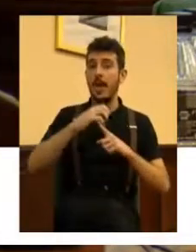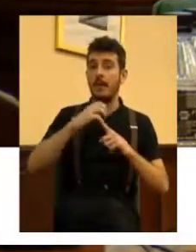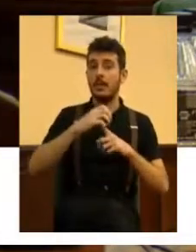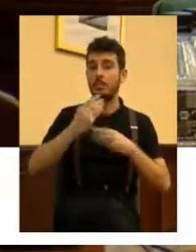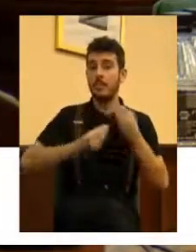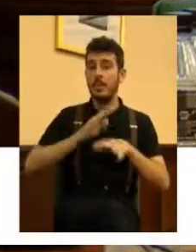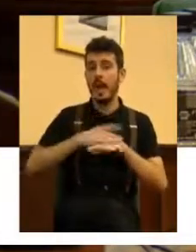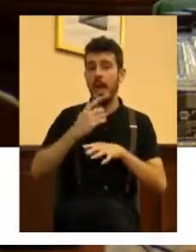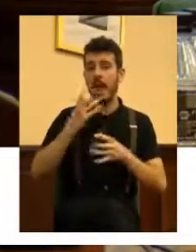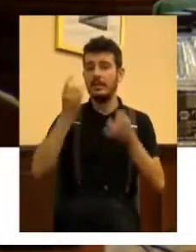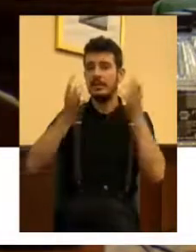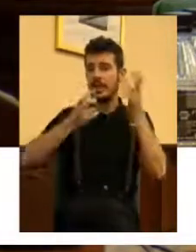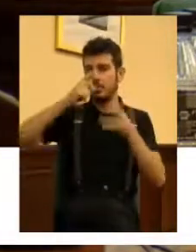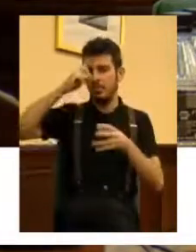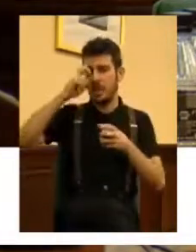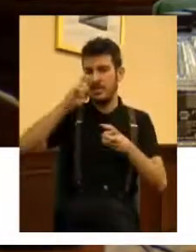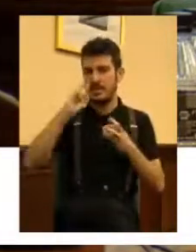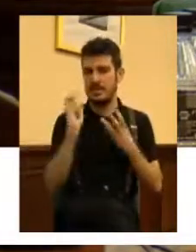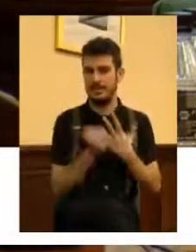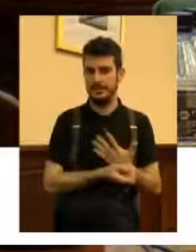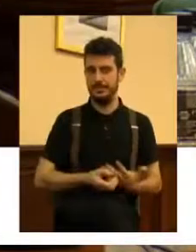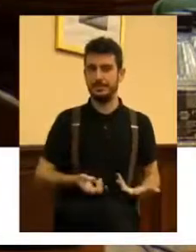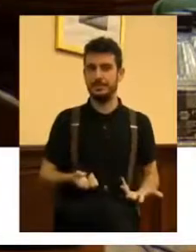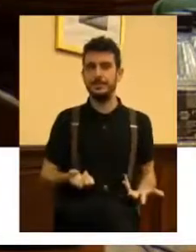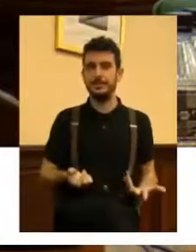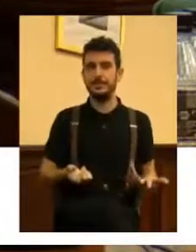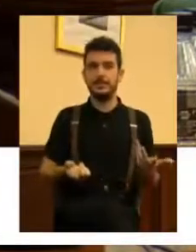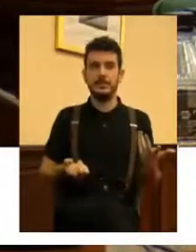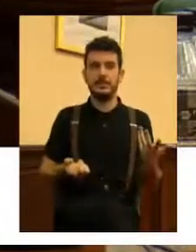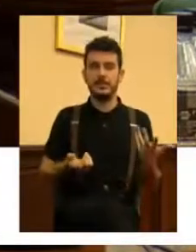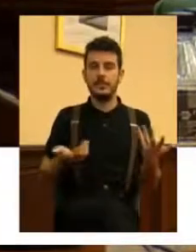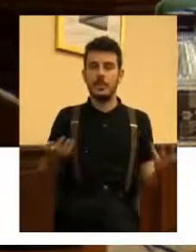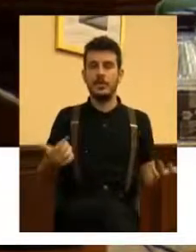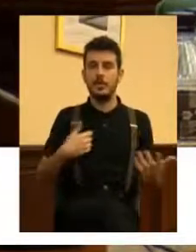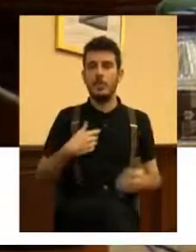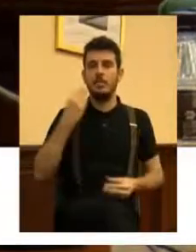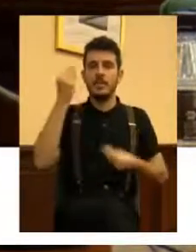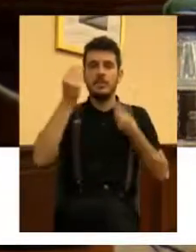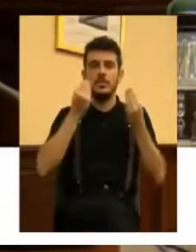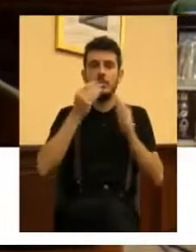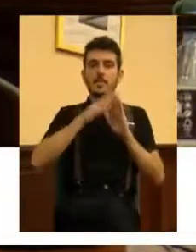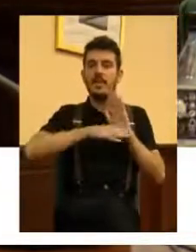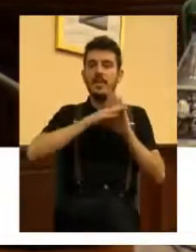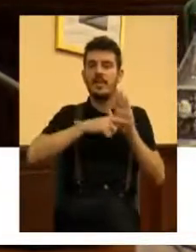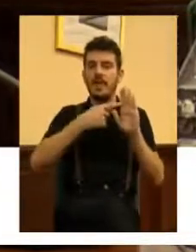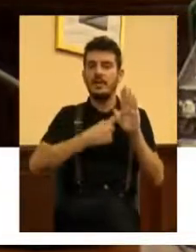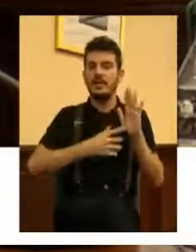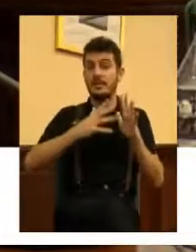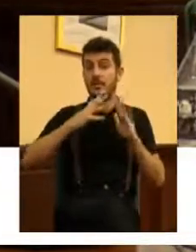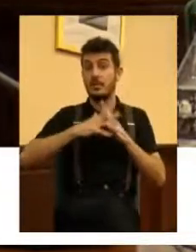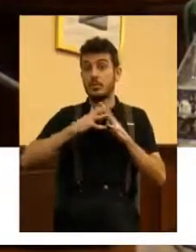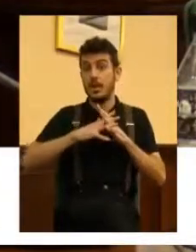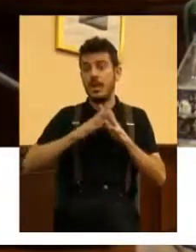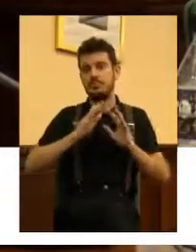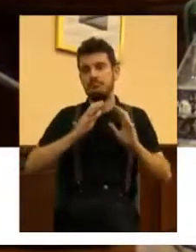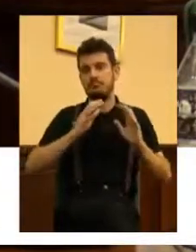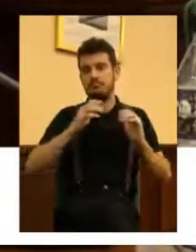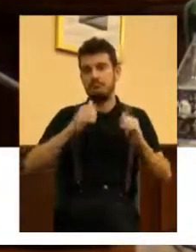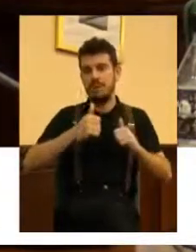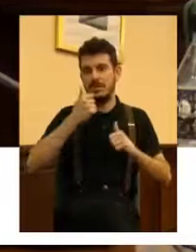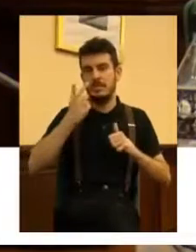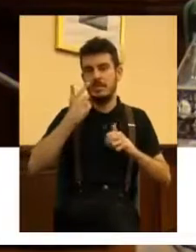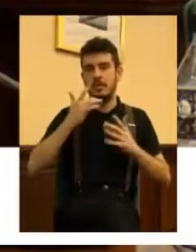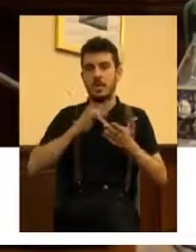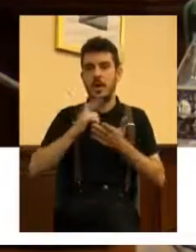actividades culturales, etcétera, etcétera. Vamos, creo que son medidas que son más estructurales que coyunturales,